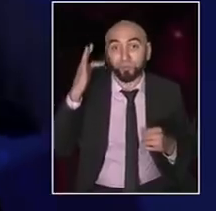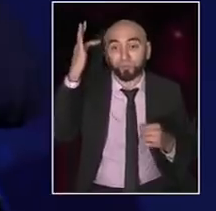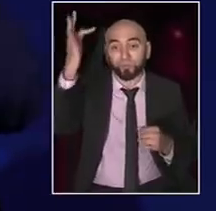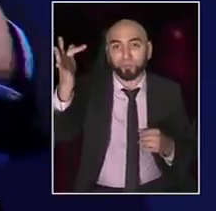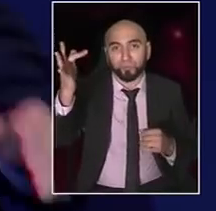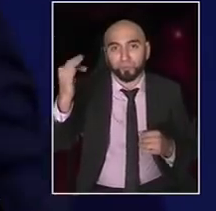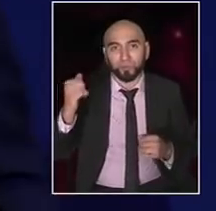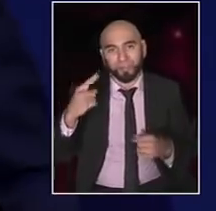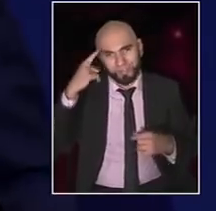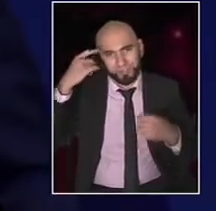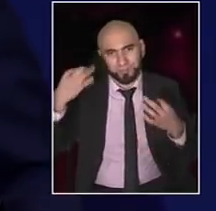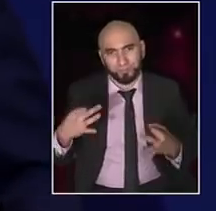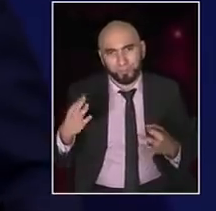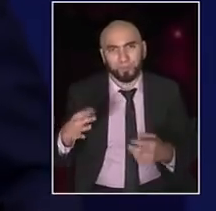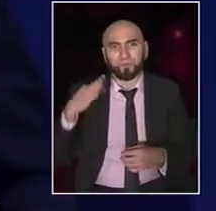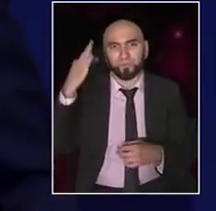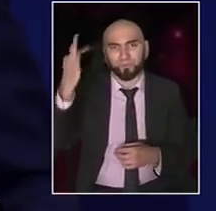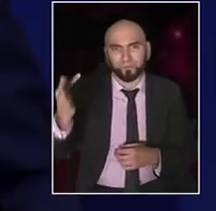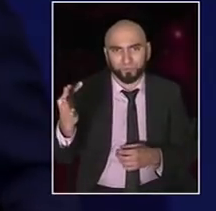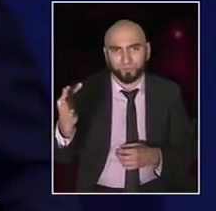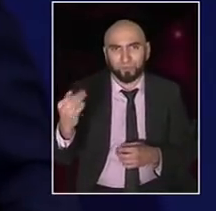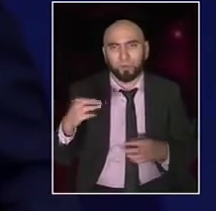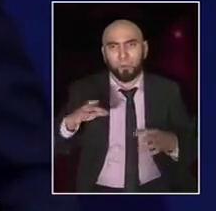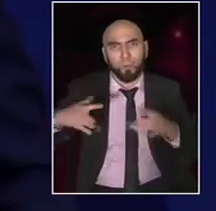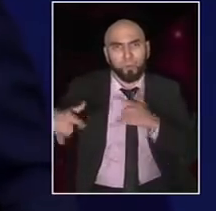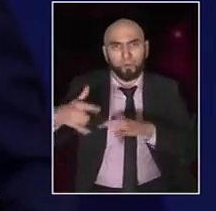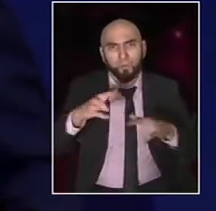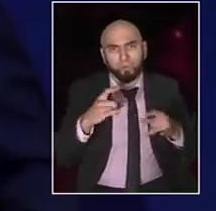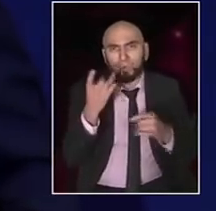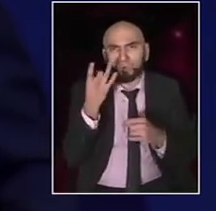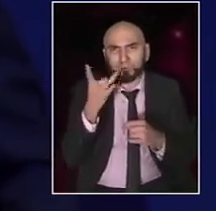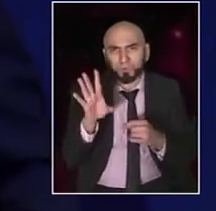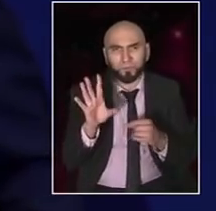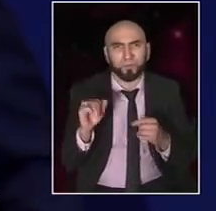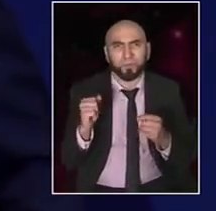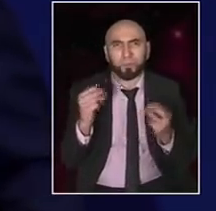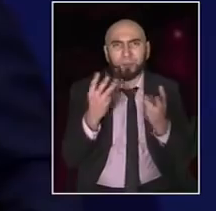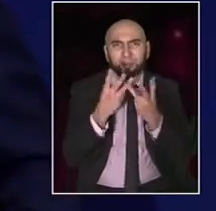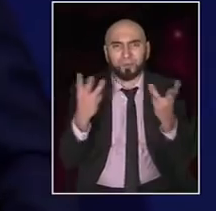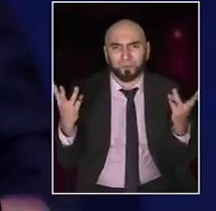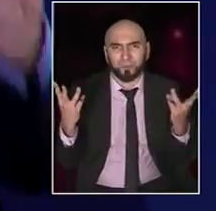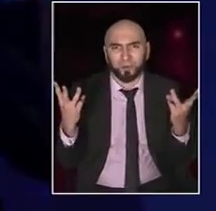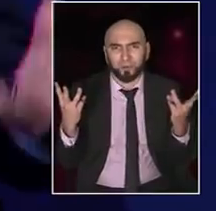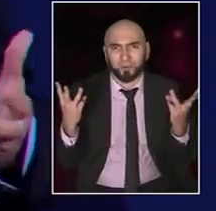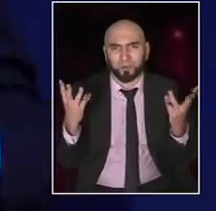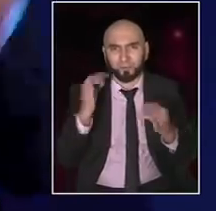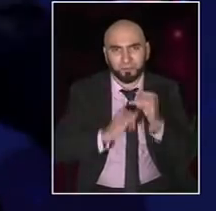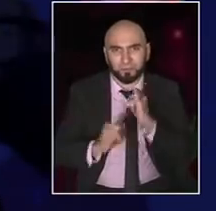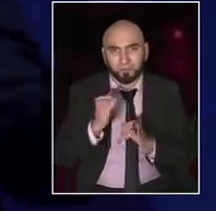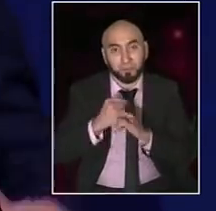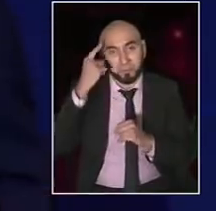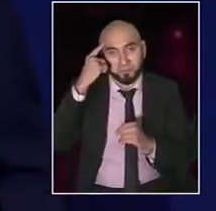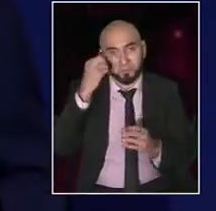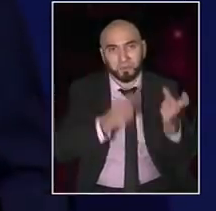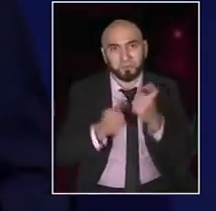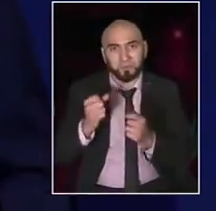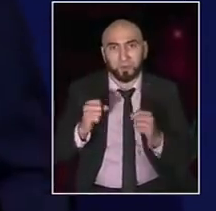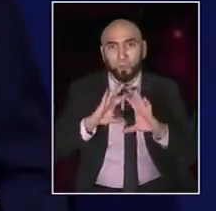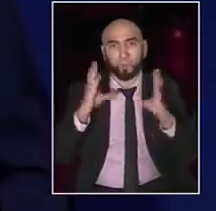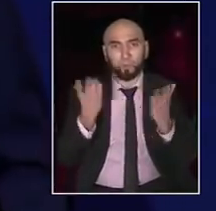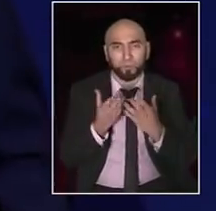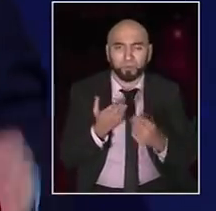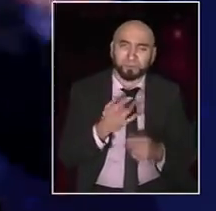las decisiones del futuro sean un monopolio exclusivo de las plataformas. Y yo creo que los seres humanos del mundo, en Chile, y